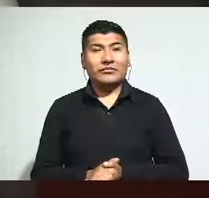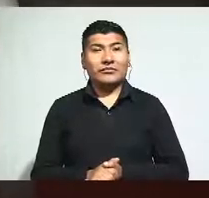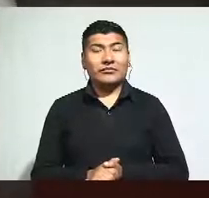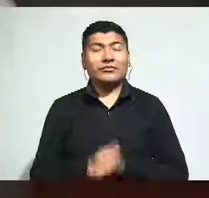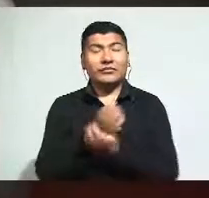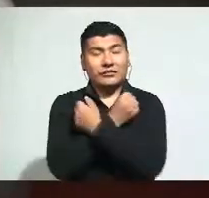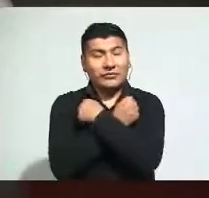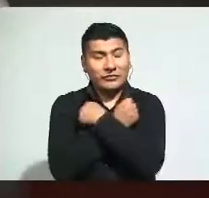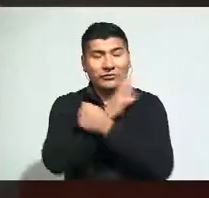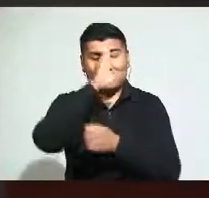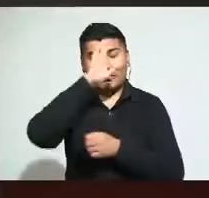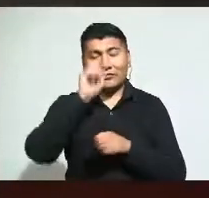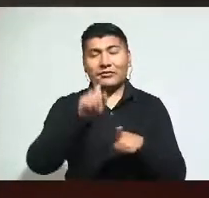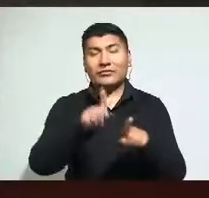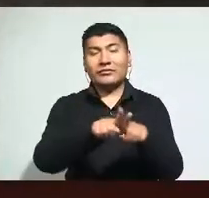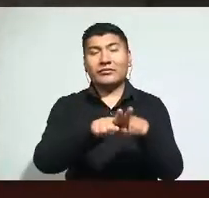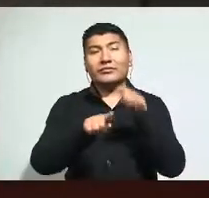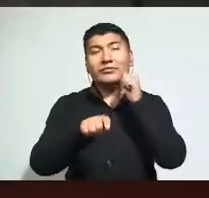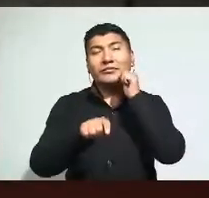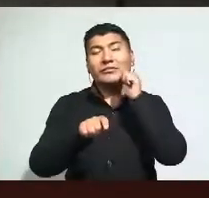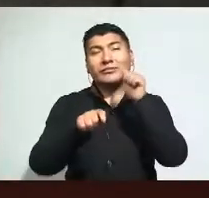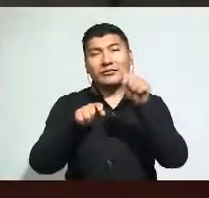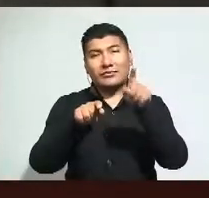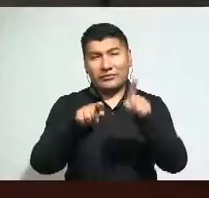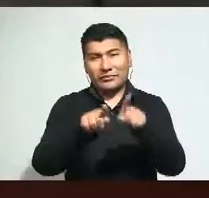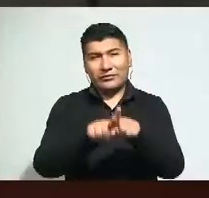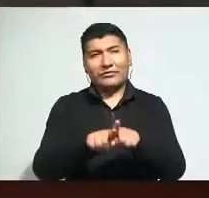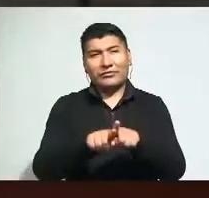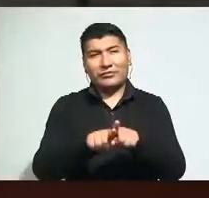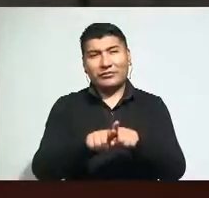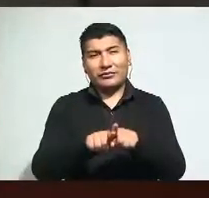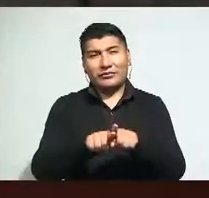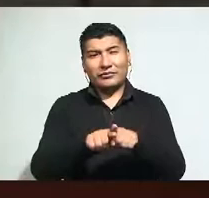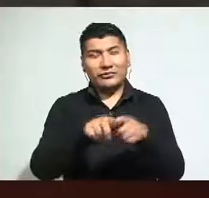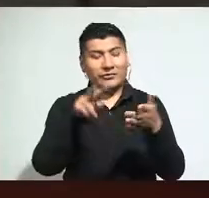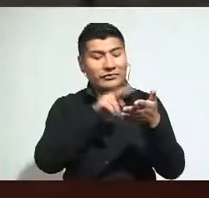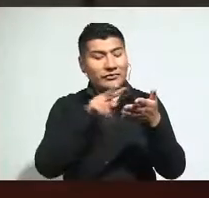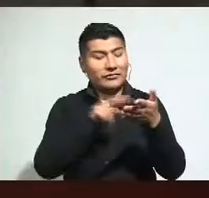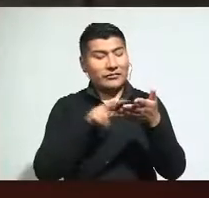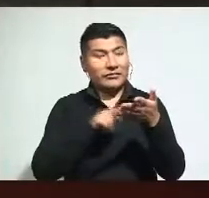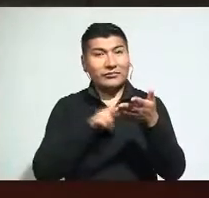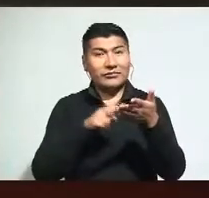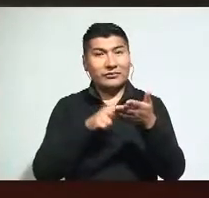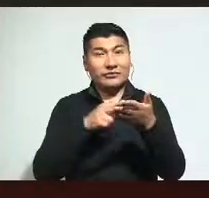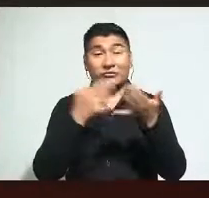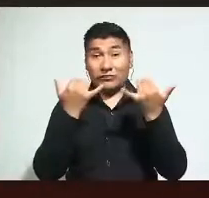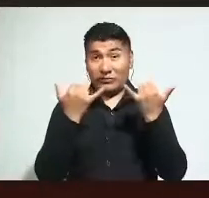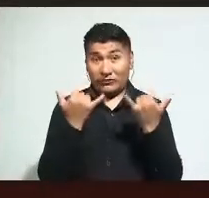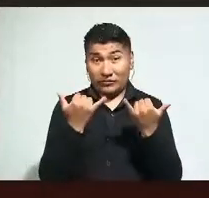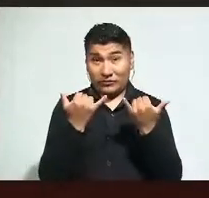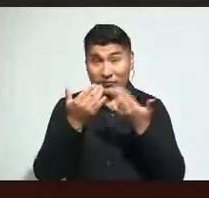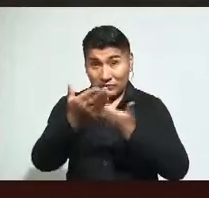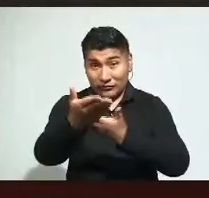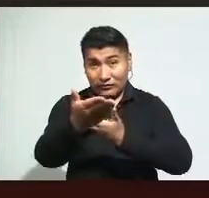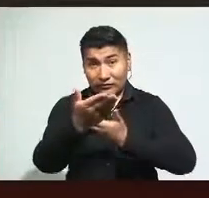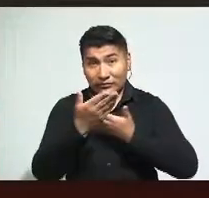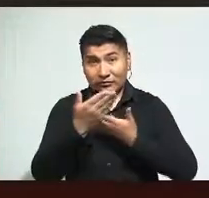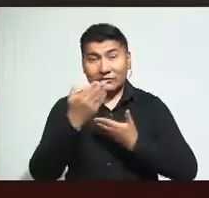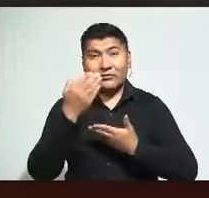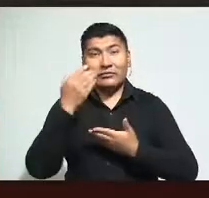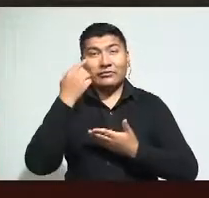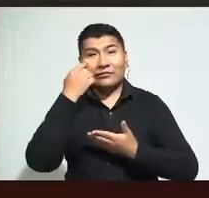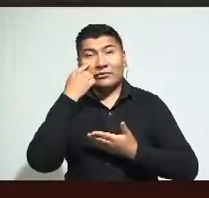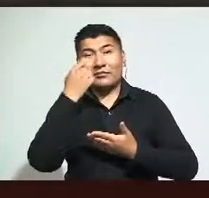queridos hermanos y hermanas la liturgia de hoy nos invita a fijar